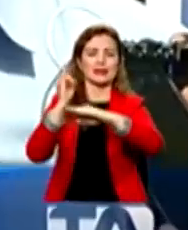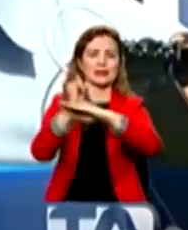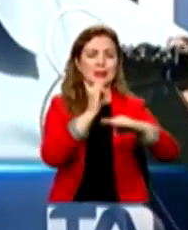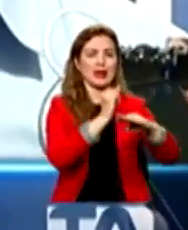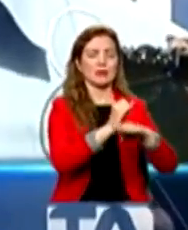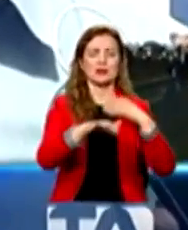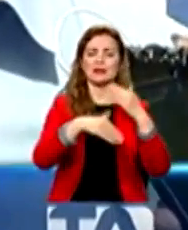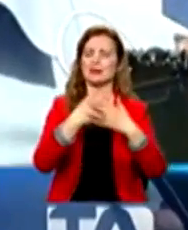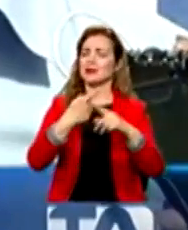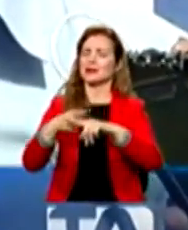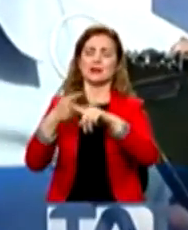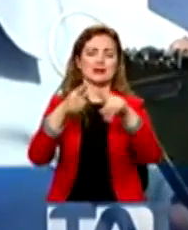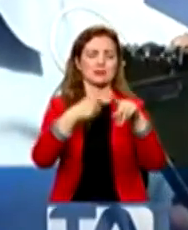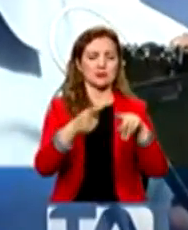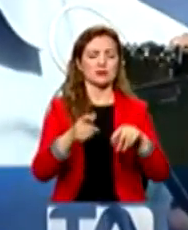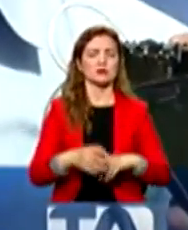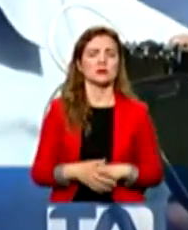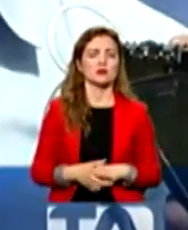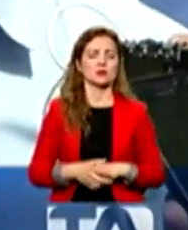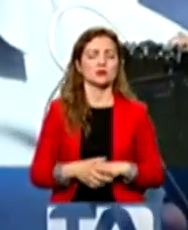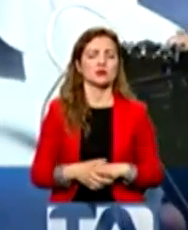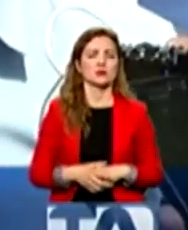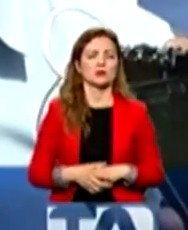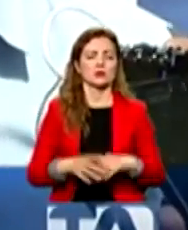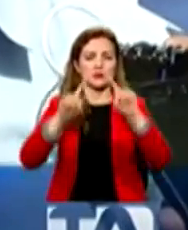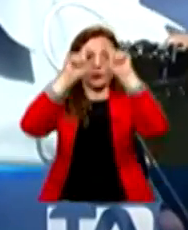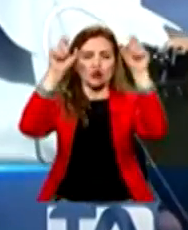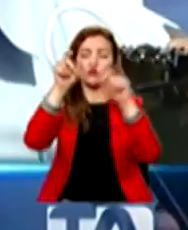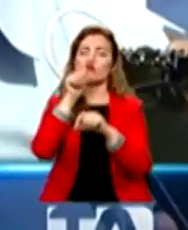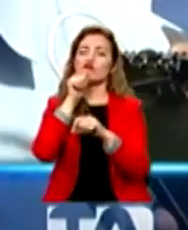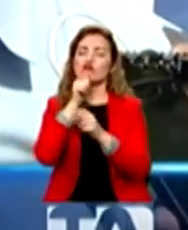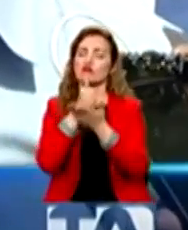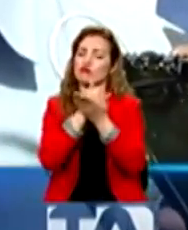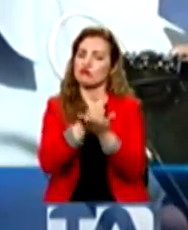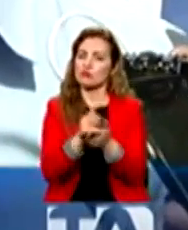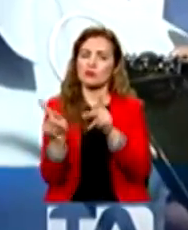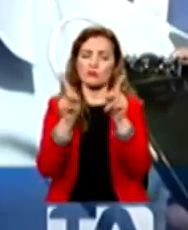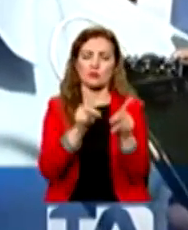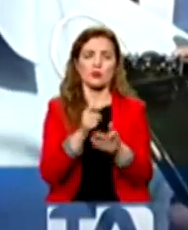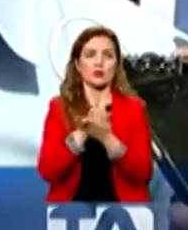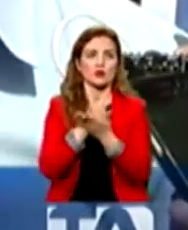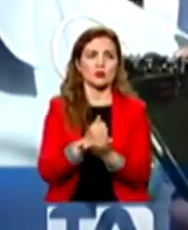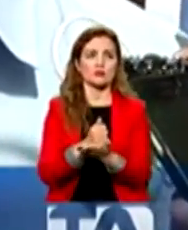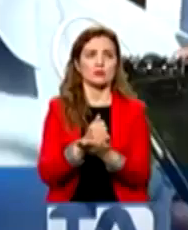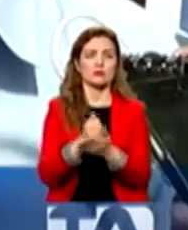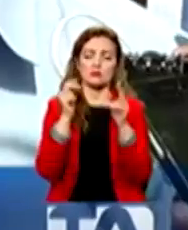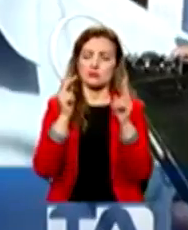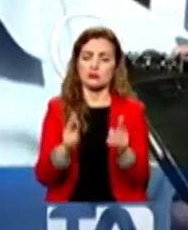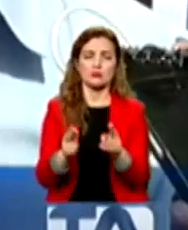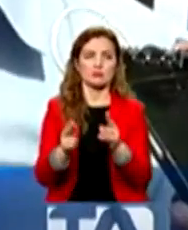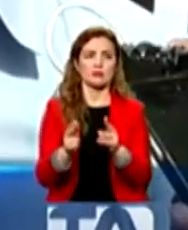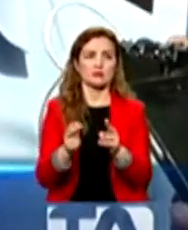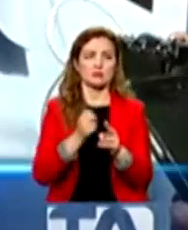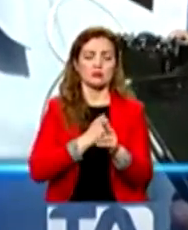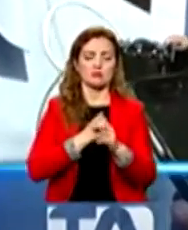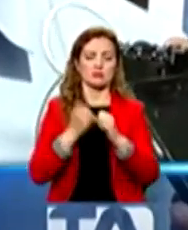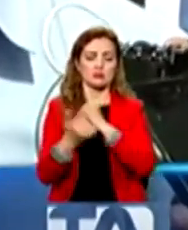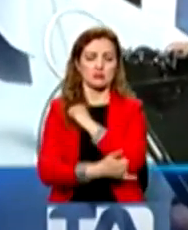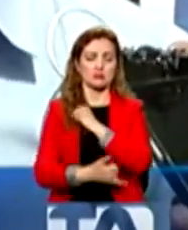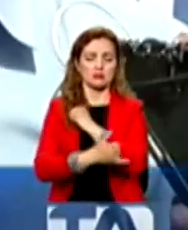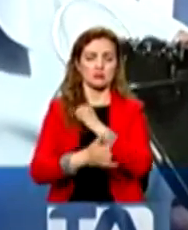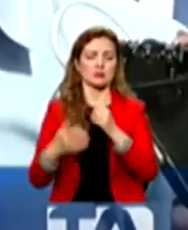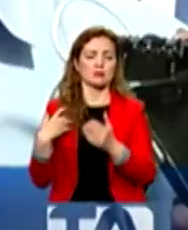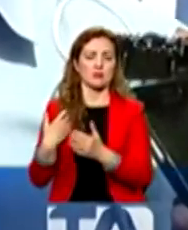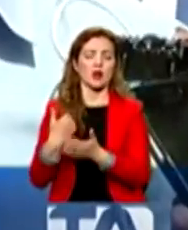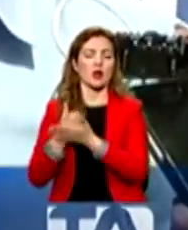las diócesis o en cada una incluso de las empresas privadas que se presten a este plan de reconstrucción y de ayuda humanitaria de nuestro país, nosotros podamos hacerle